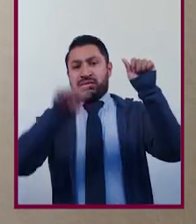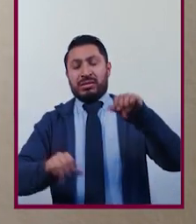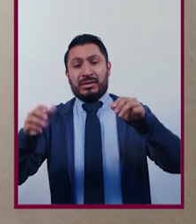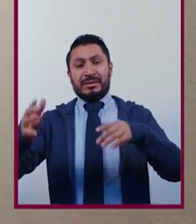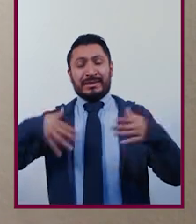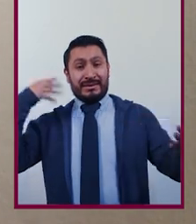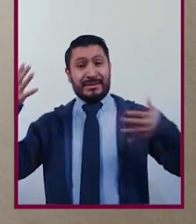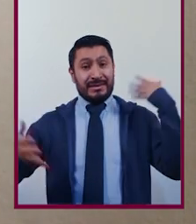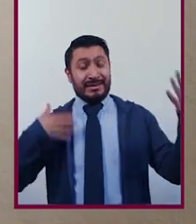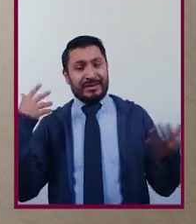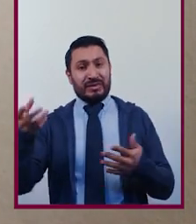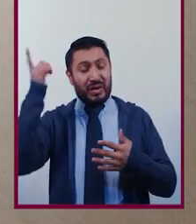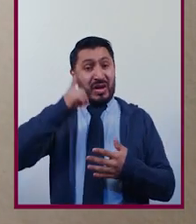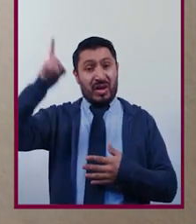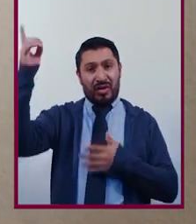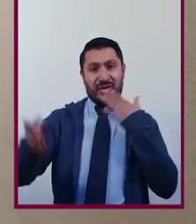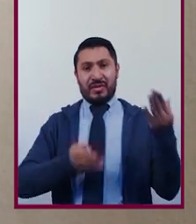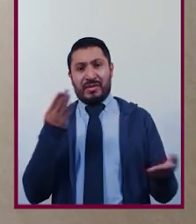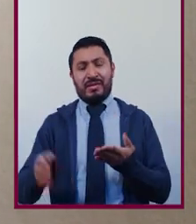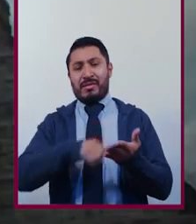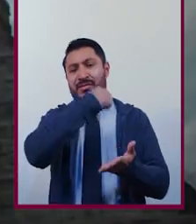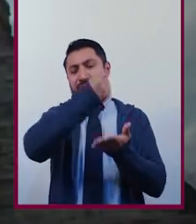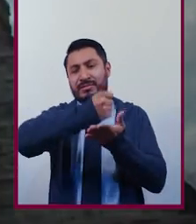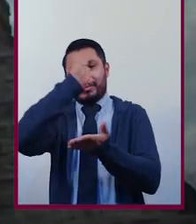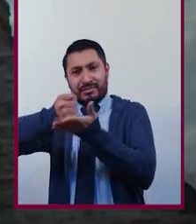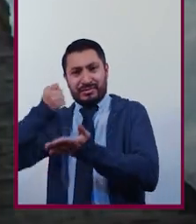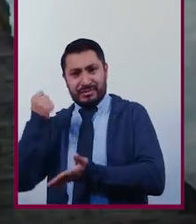aventura de los dioses, la danza de los símbolos.